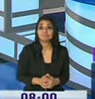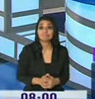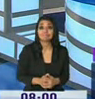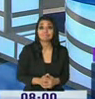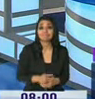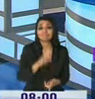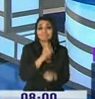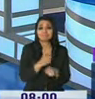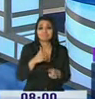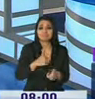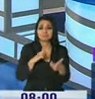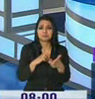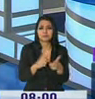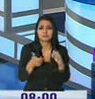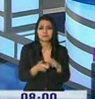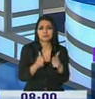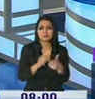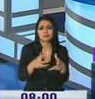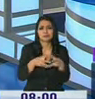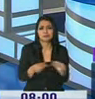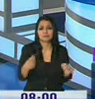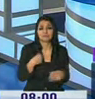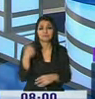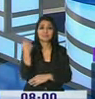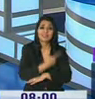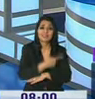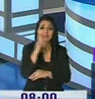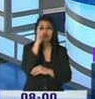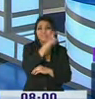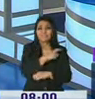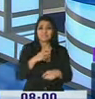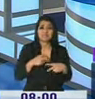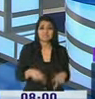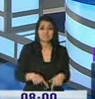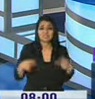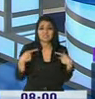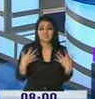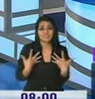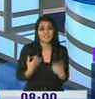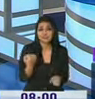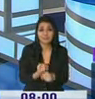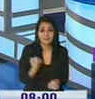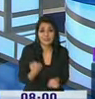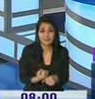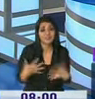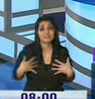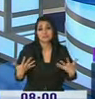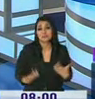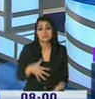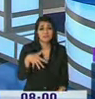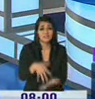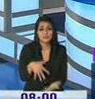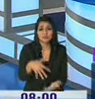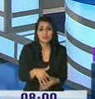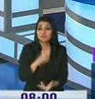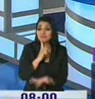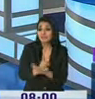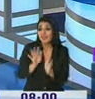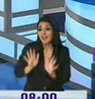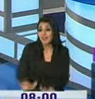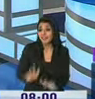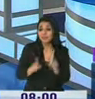Es en un día difícil, mira, porque yo no quiero trabajar, no quiero hay estudiar. Hay días así, hay días en las que uno se